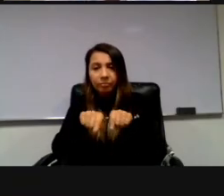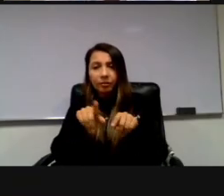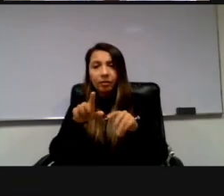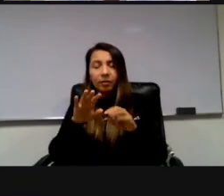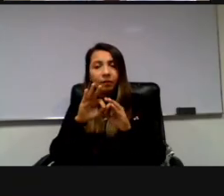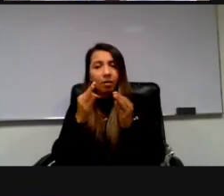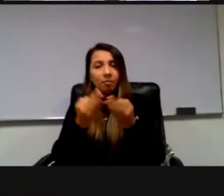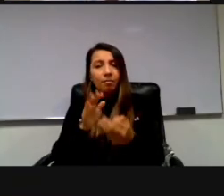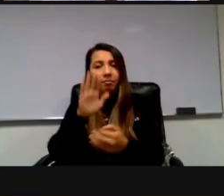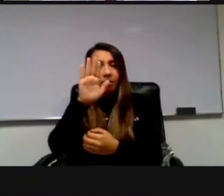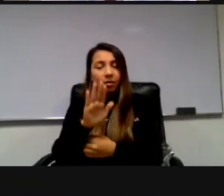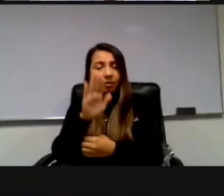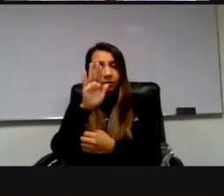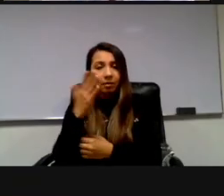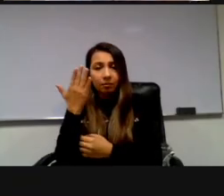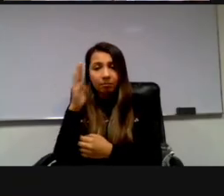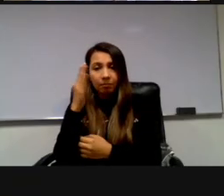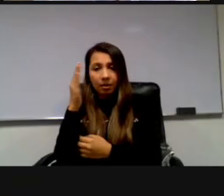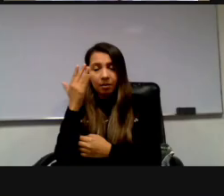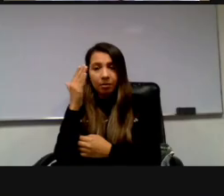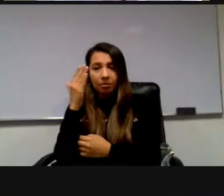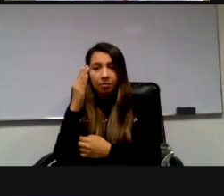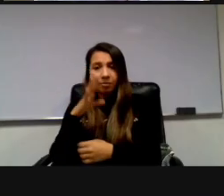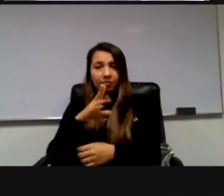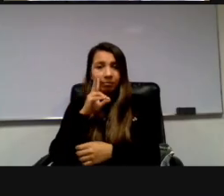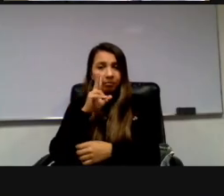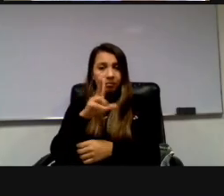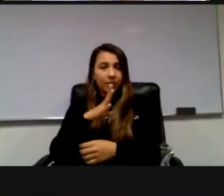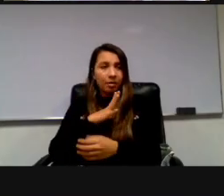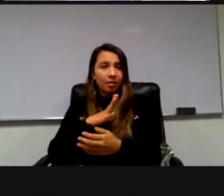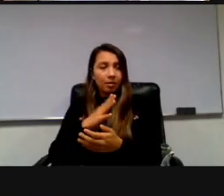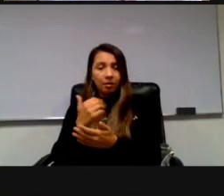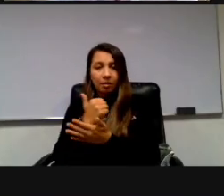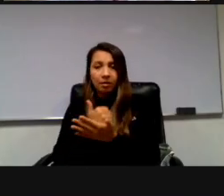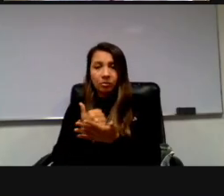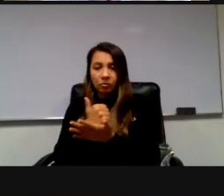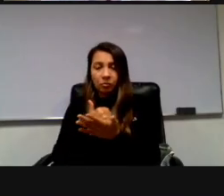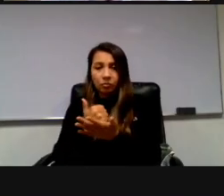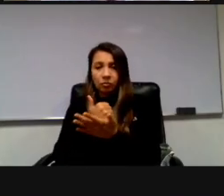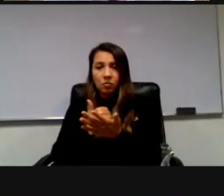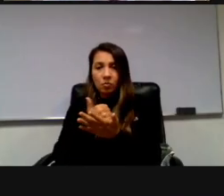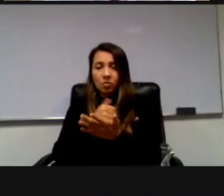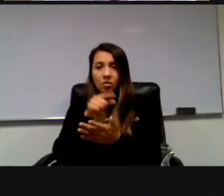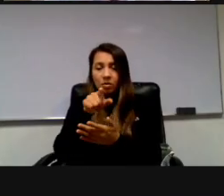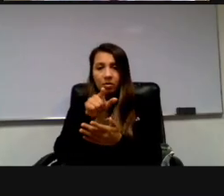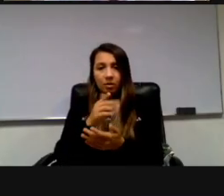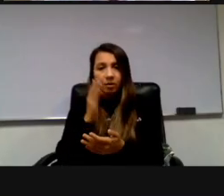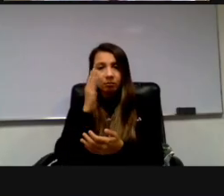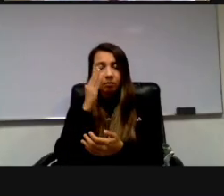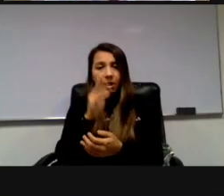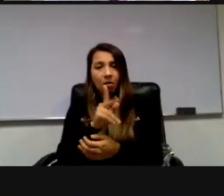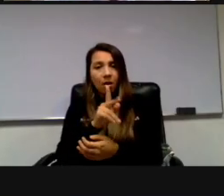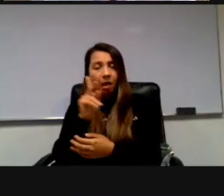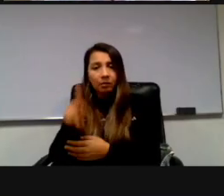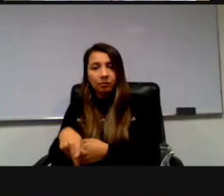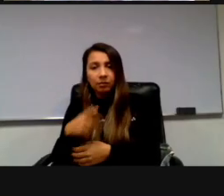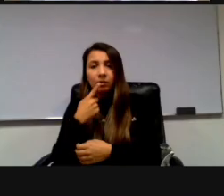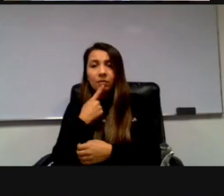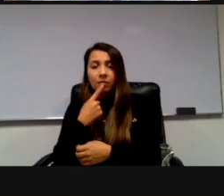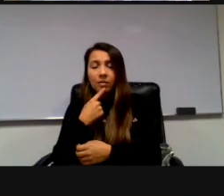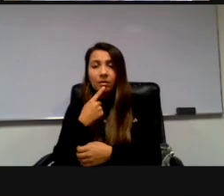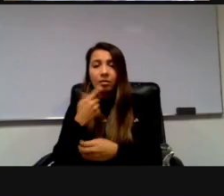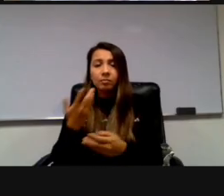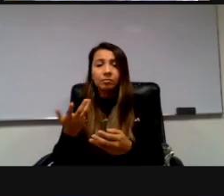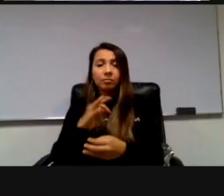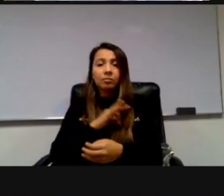espejo, ¿no? Y entonces vemos a la filogenia en azul, que es un espejo de la filogenia en roja, ¿no? Y entonces